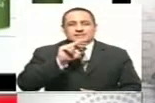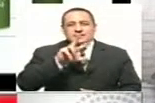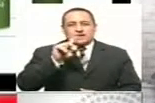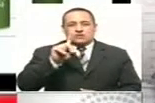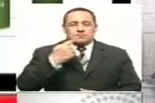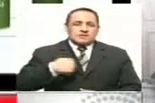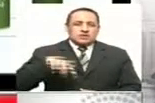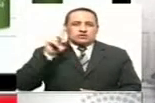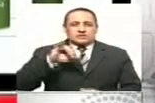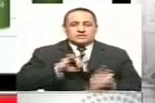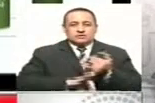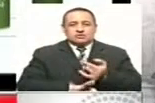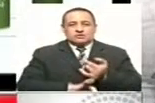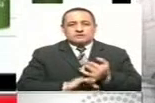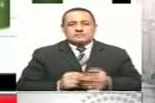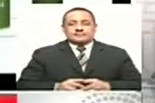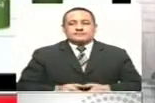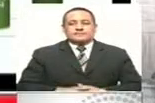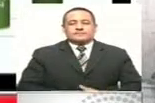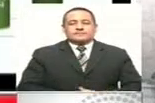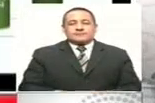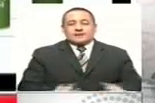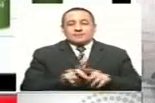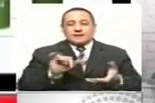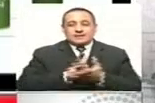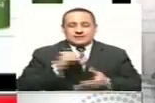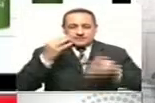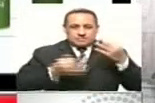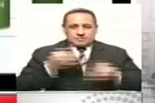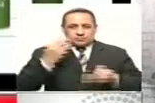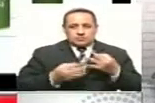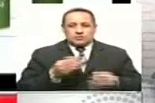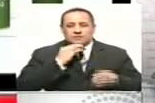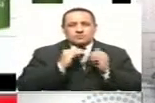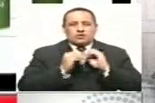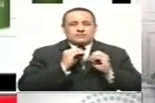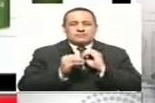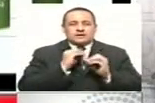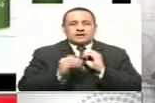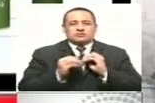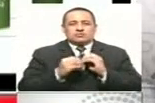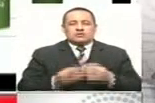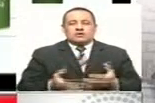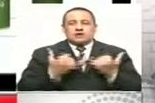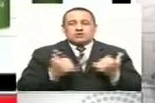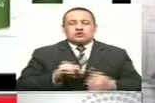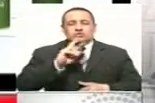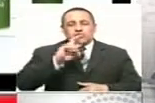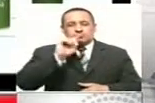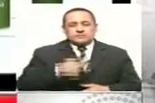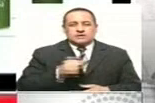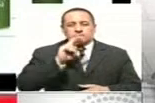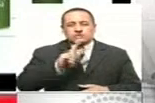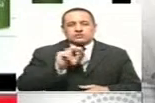de soles. Y este presupuesto ha sido modificado en